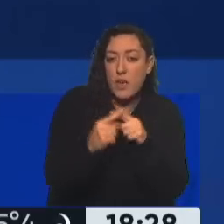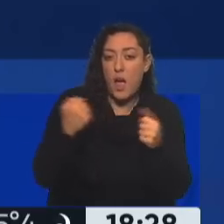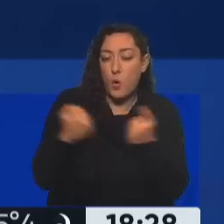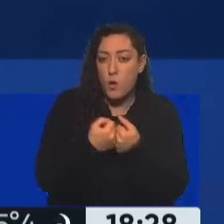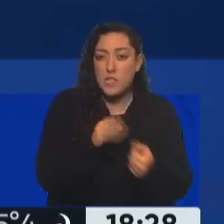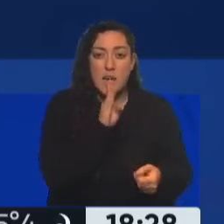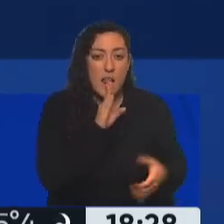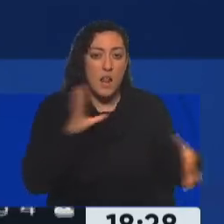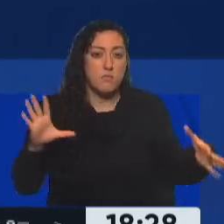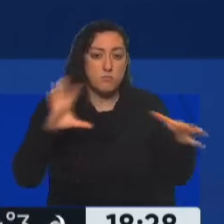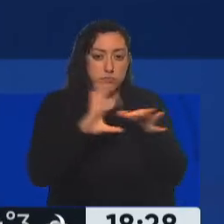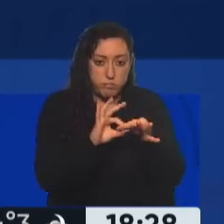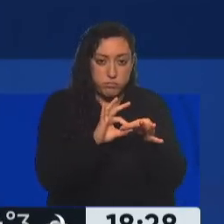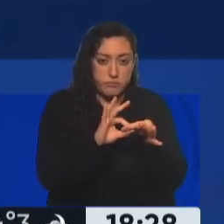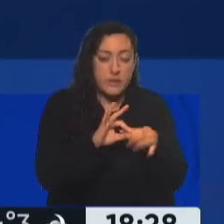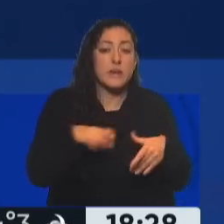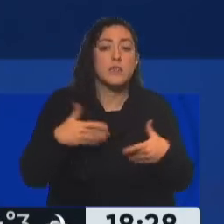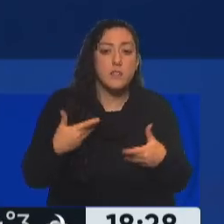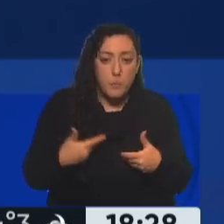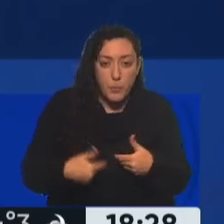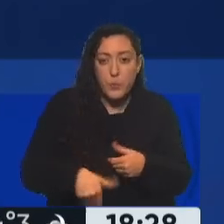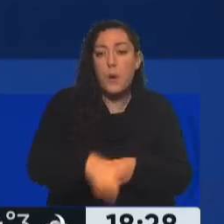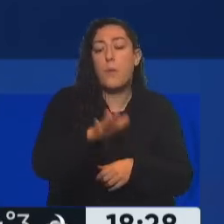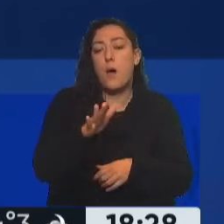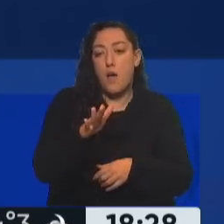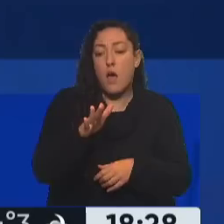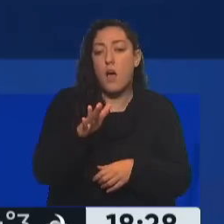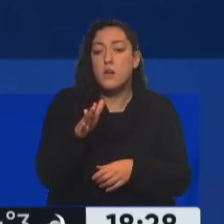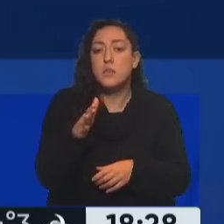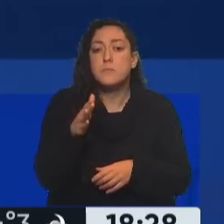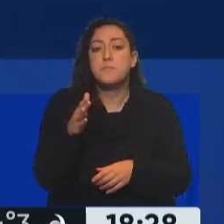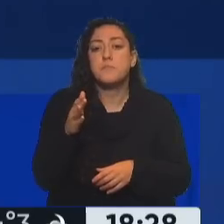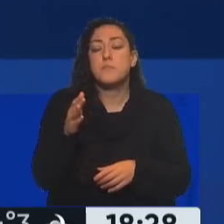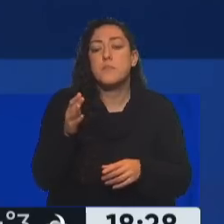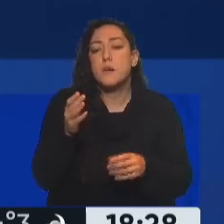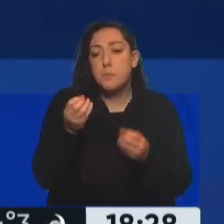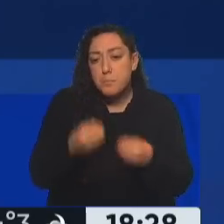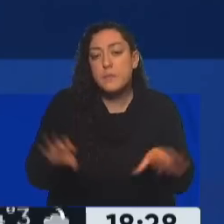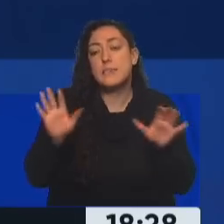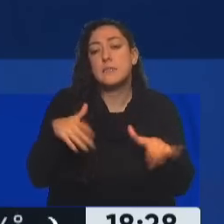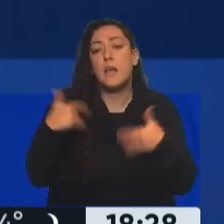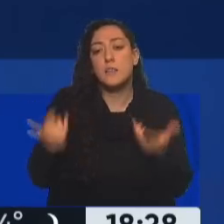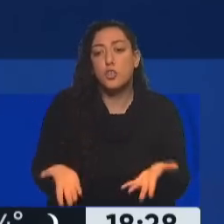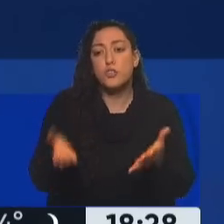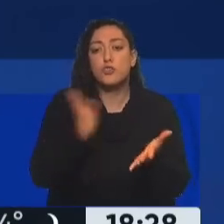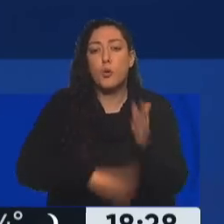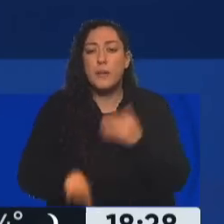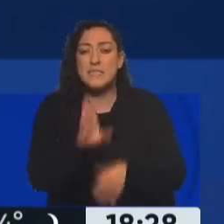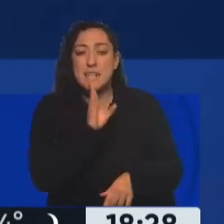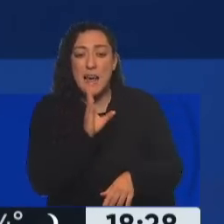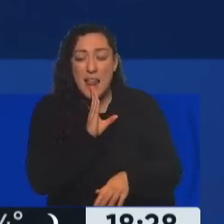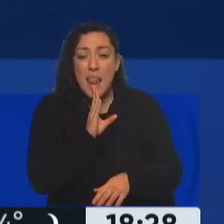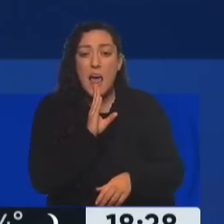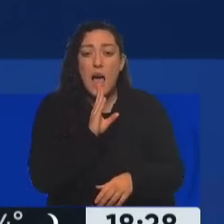association agreement with Israel. So we will launch this exercise, and in the meantime it is up to Israel